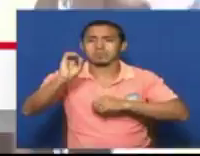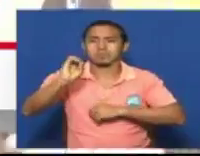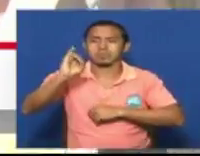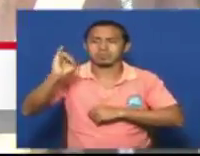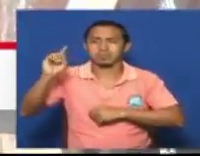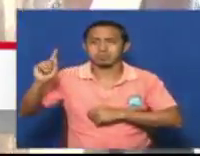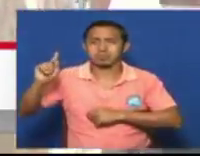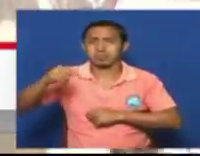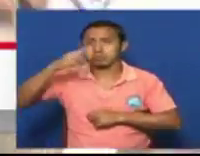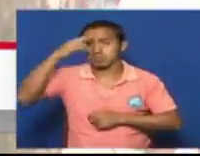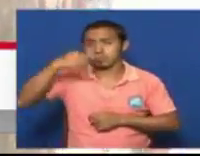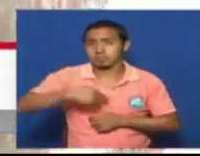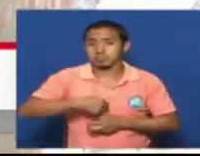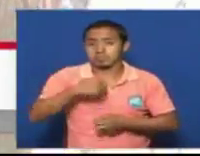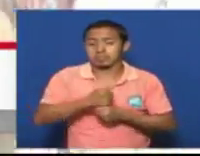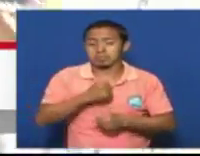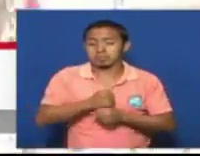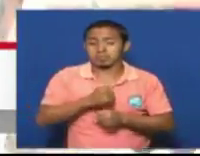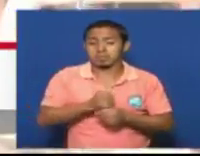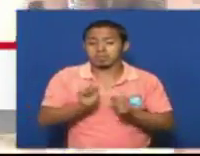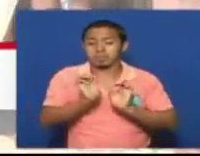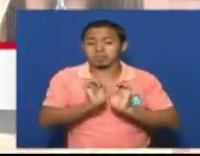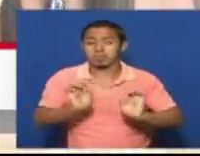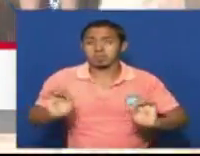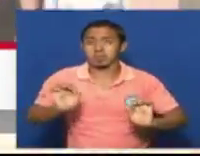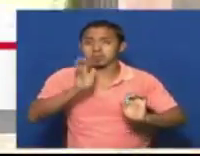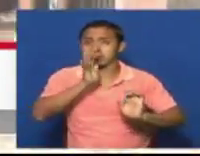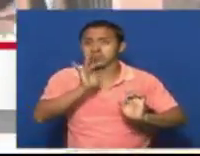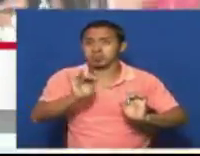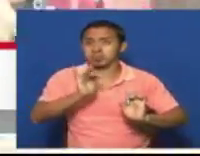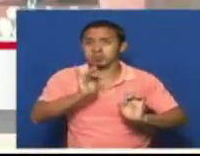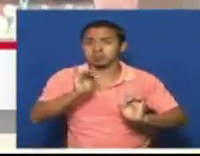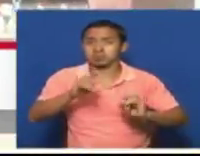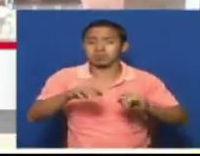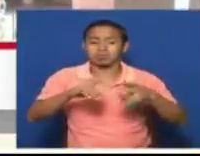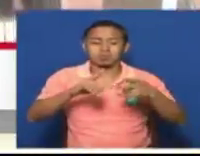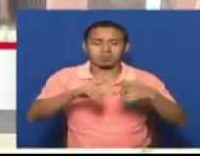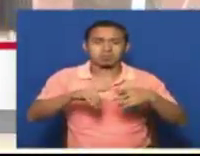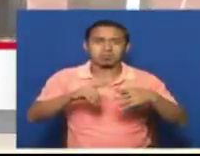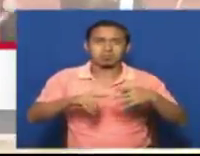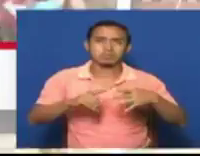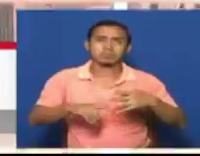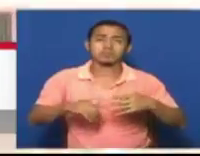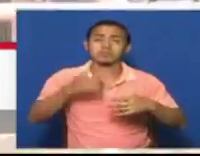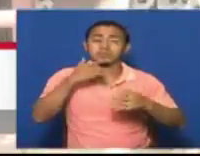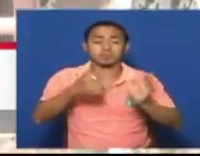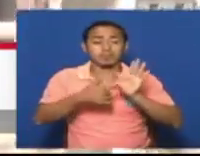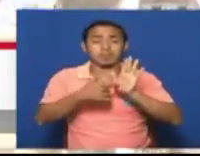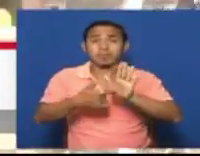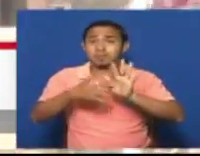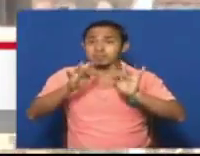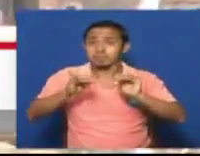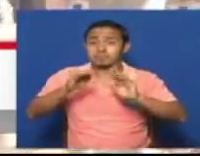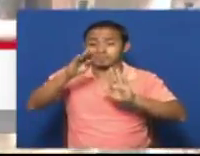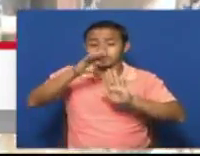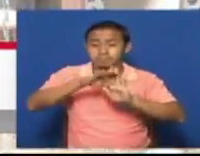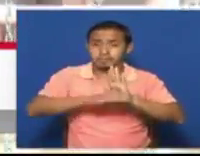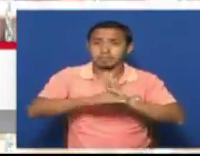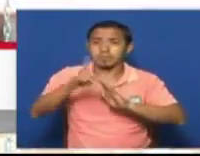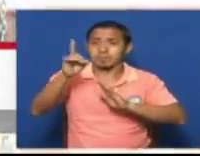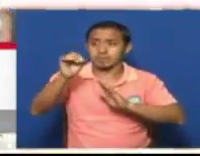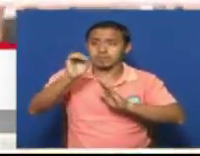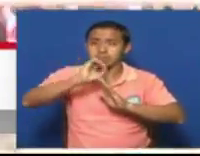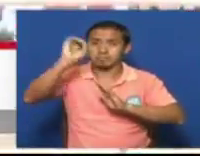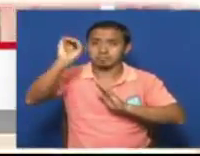el programa de erradicación del trabajo infantil de la organización internacional del trabajo señala que hemos disminuido en un más del